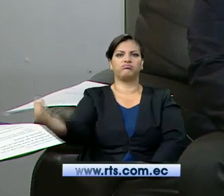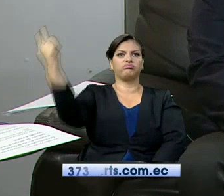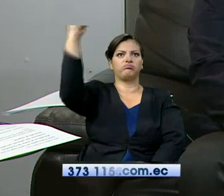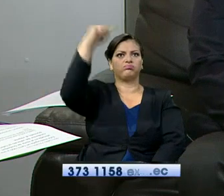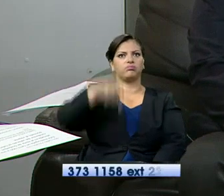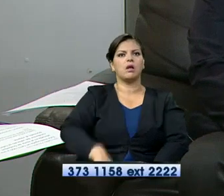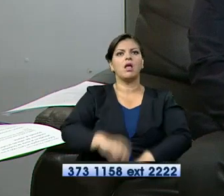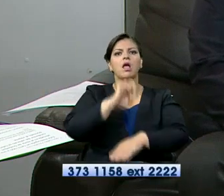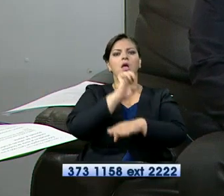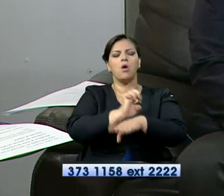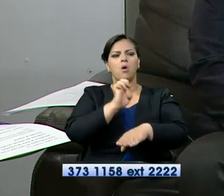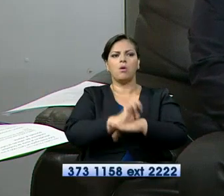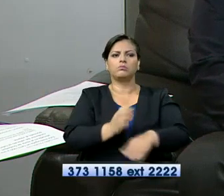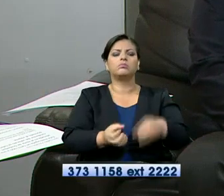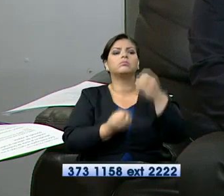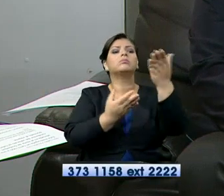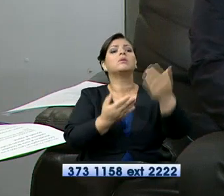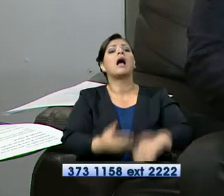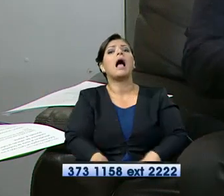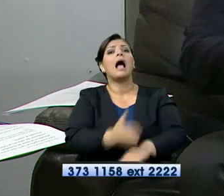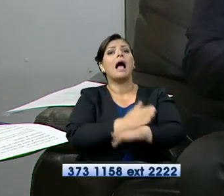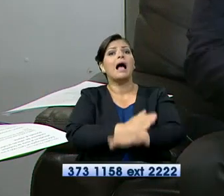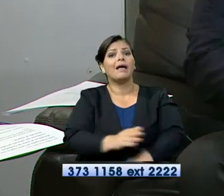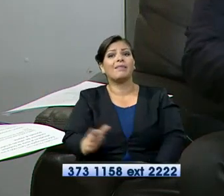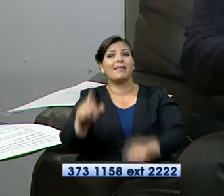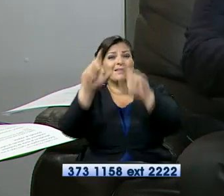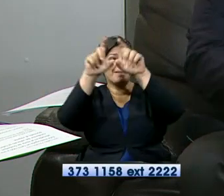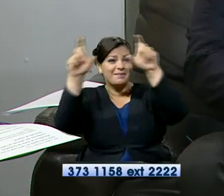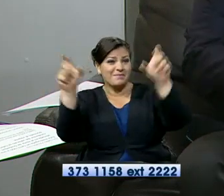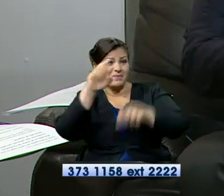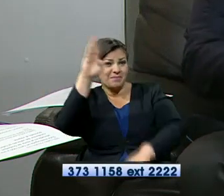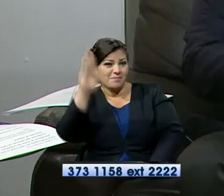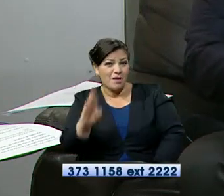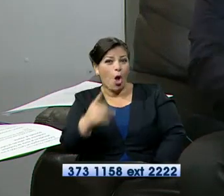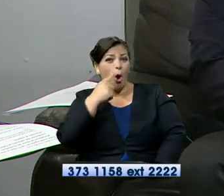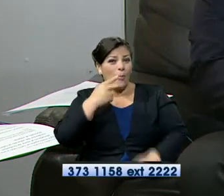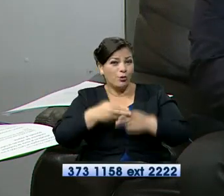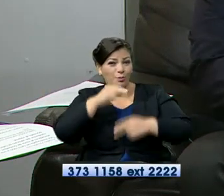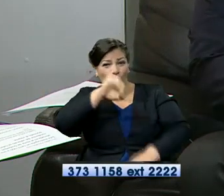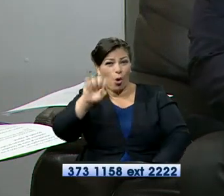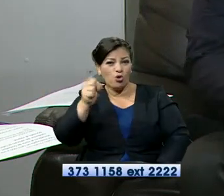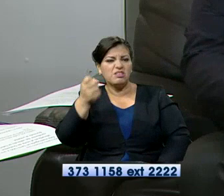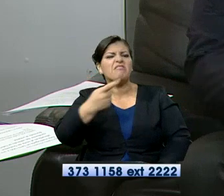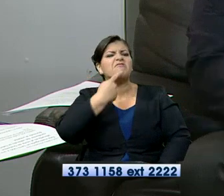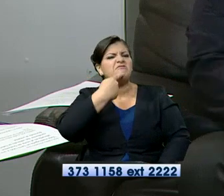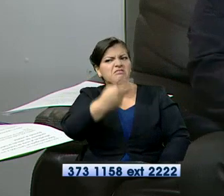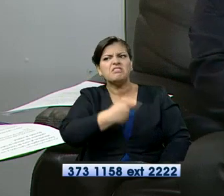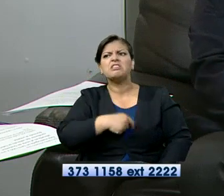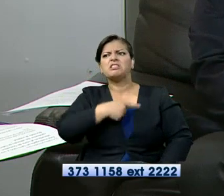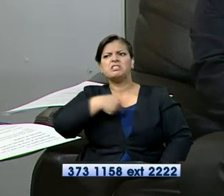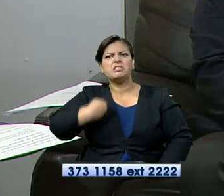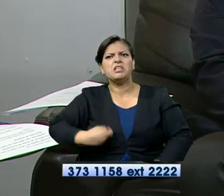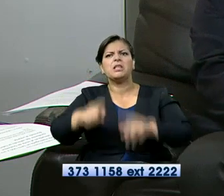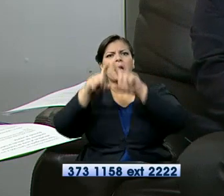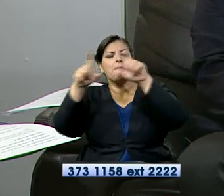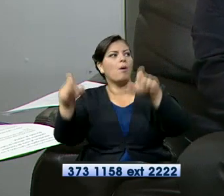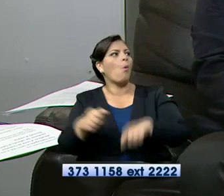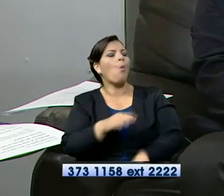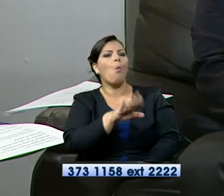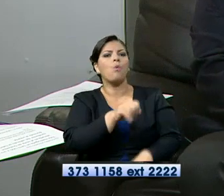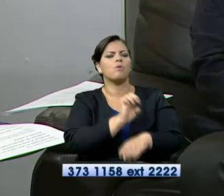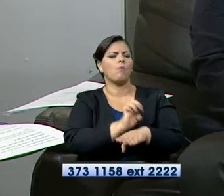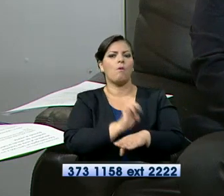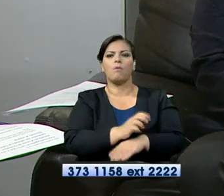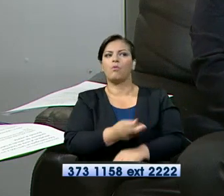sobre las empresas chinas que hayan coimado para acceder a la contratación pública. Esto en respuesta a las declaraciones de José